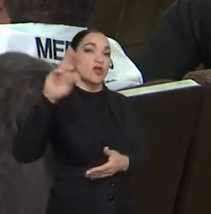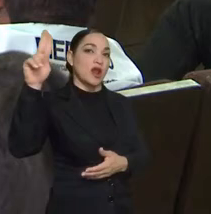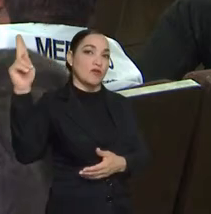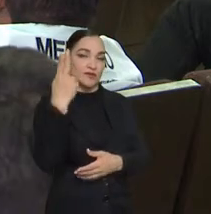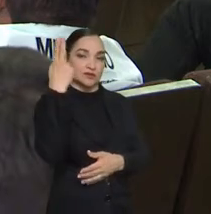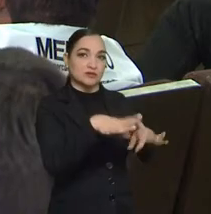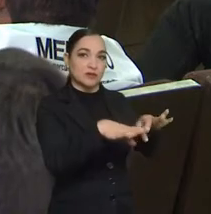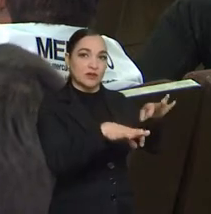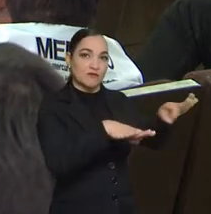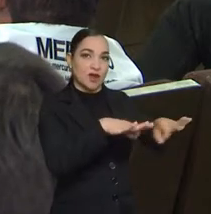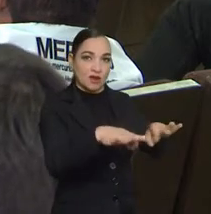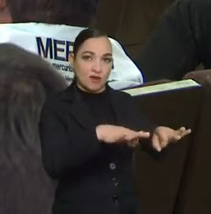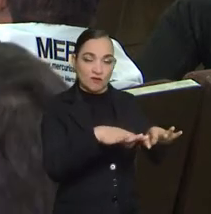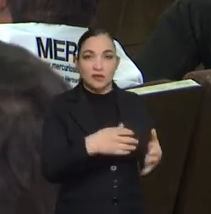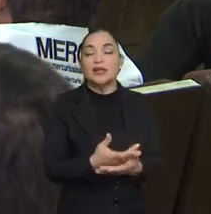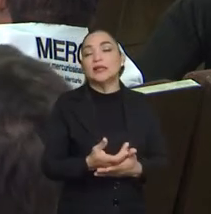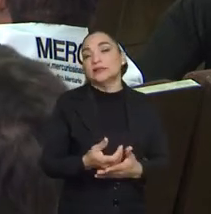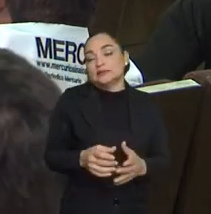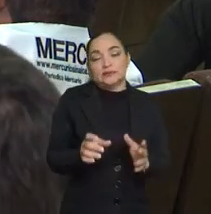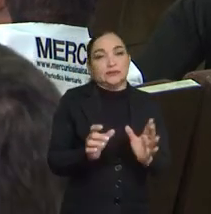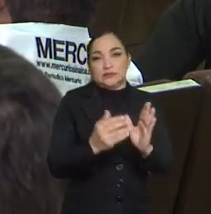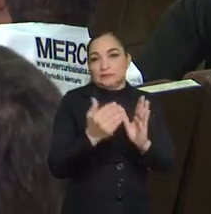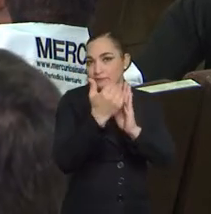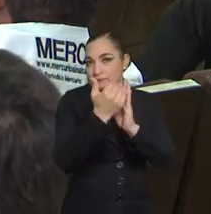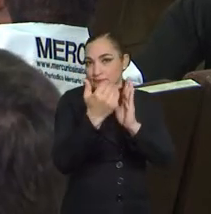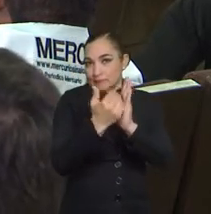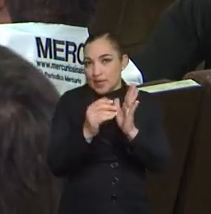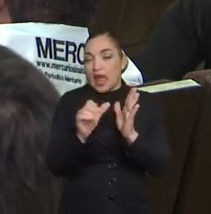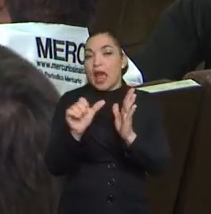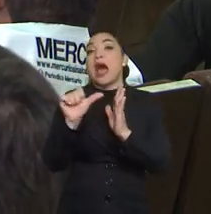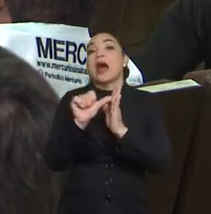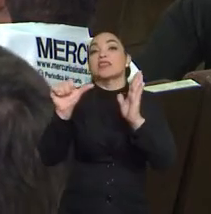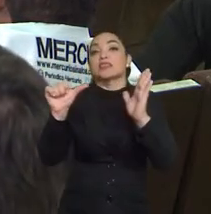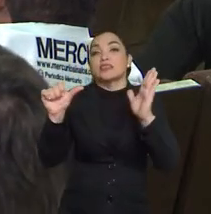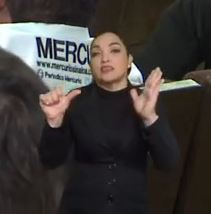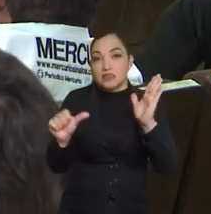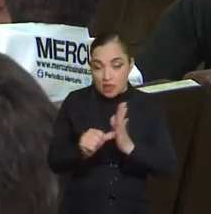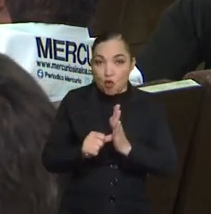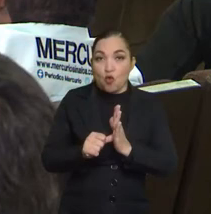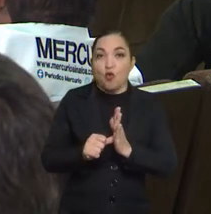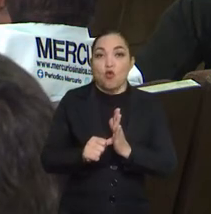sino ciertos artículos que son los susceptibles de generarles a